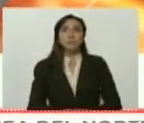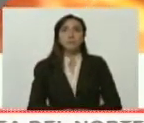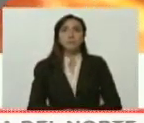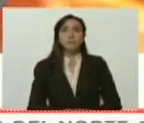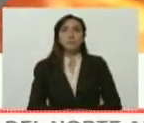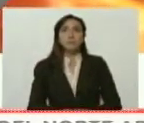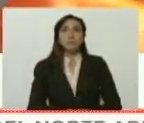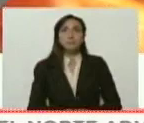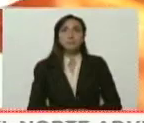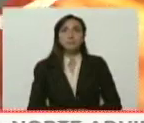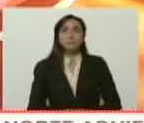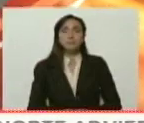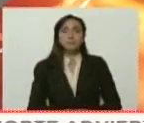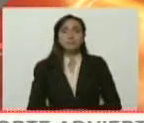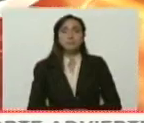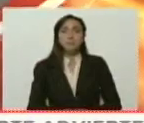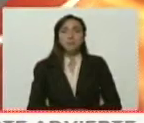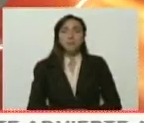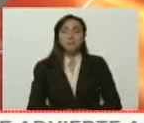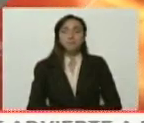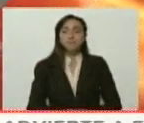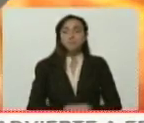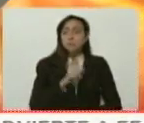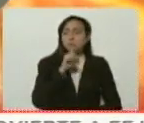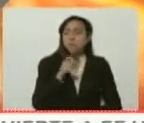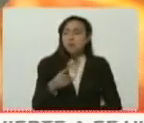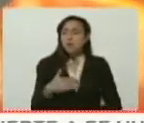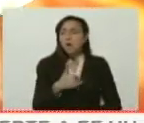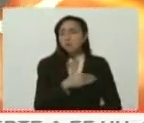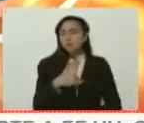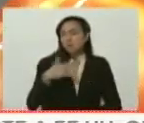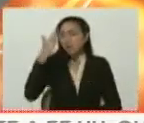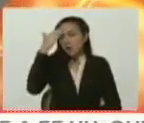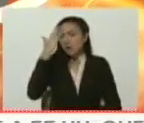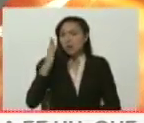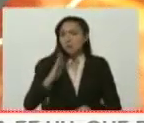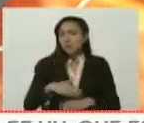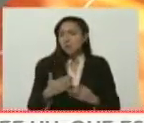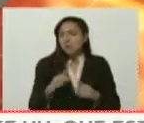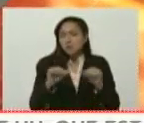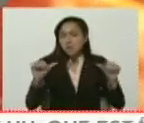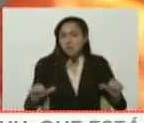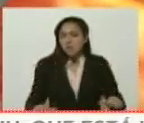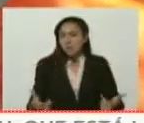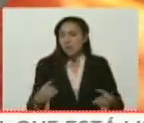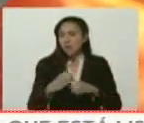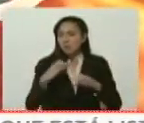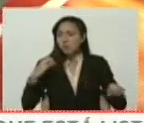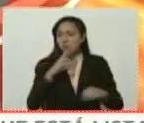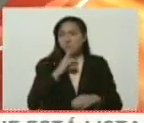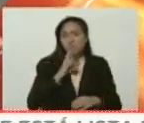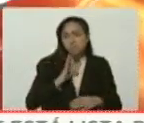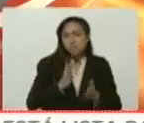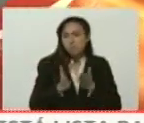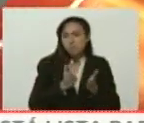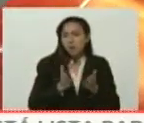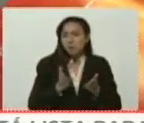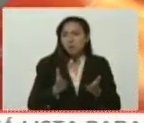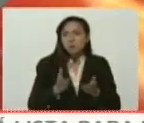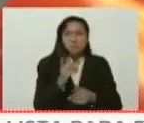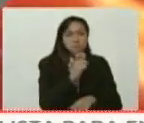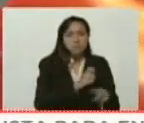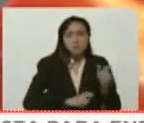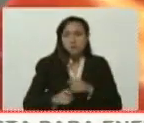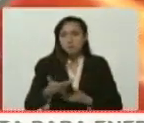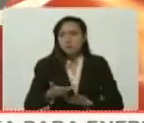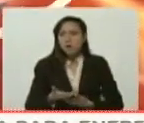Bien, quisiéramos saber, presidente del Metro de Caracas, si este sistema de contingencia que han establecido para prestar el servicio a los usuarios